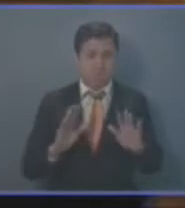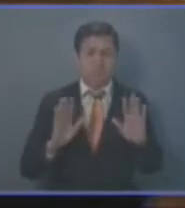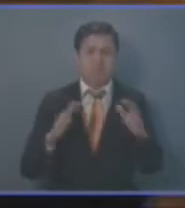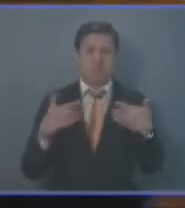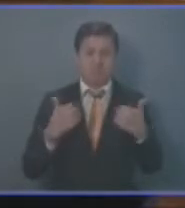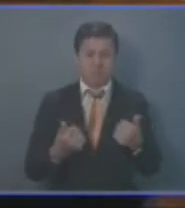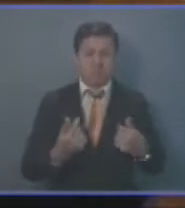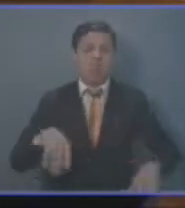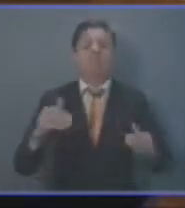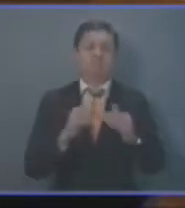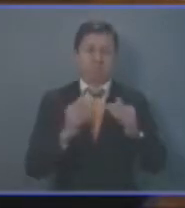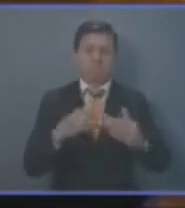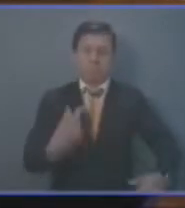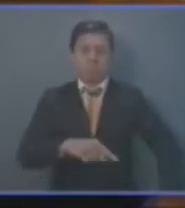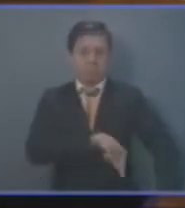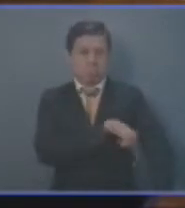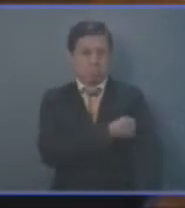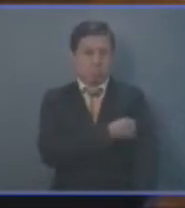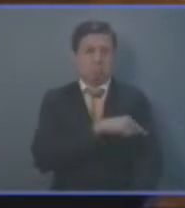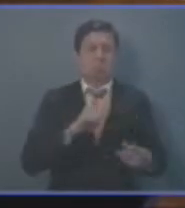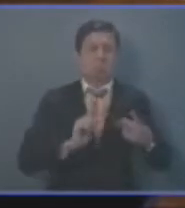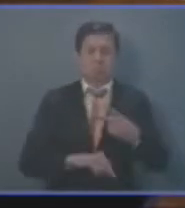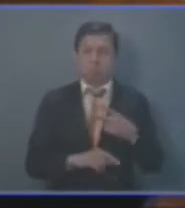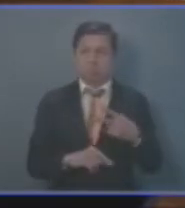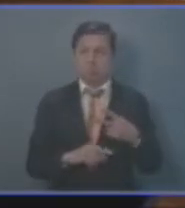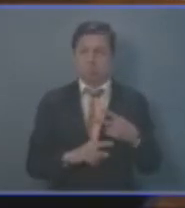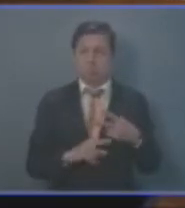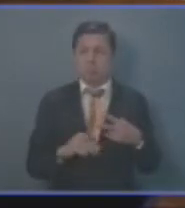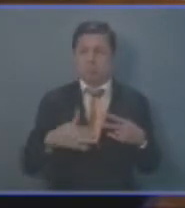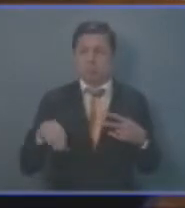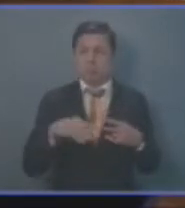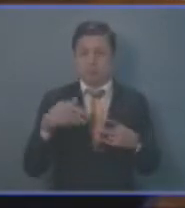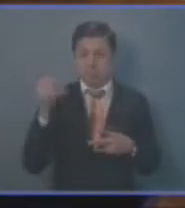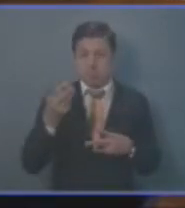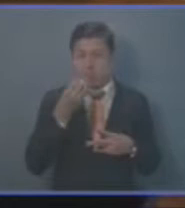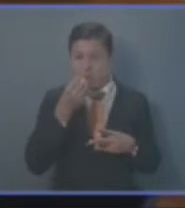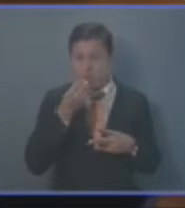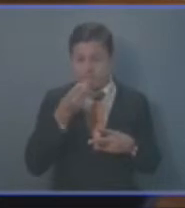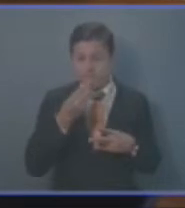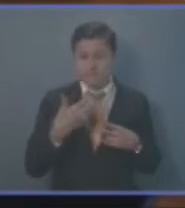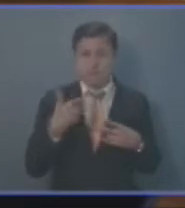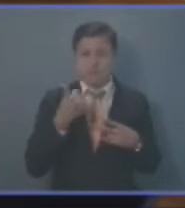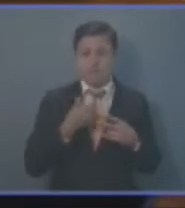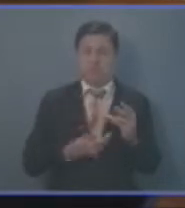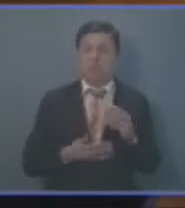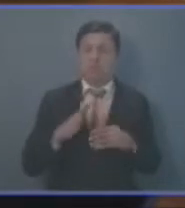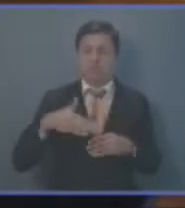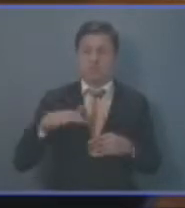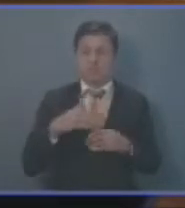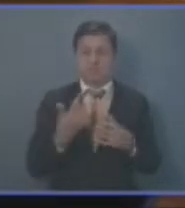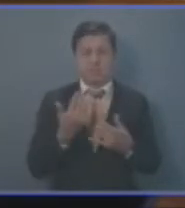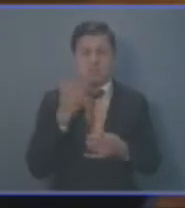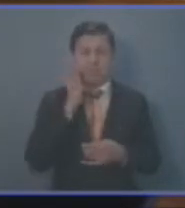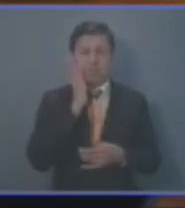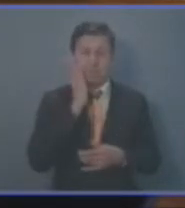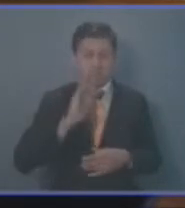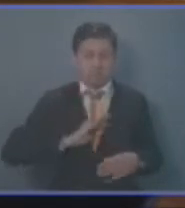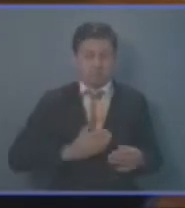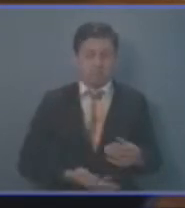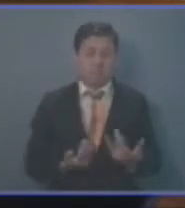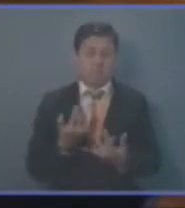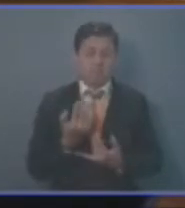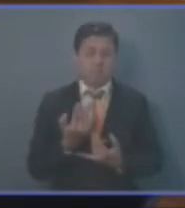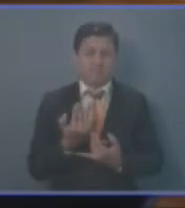empresariales, comunales, unidades médicas, centros nutricionales, casas de espera materna, las redes de